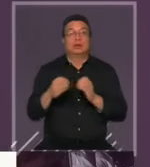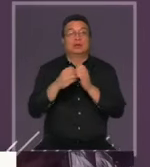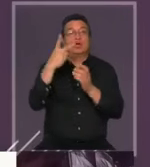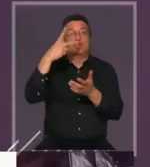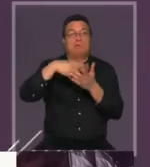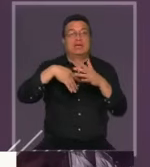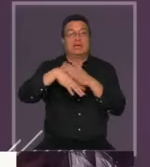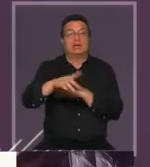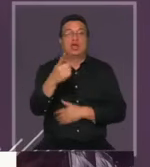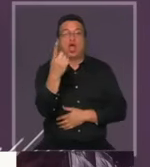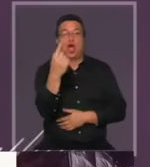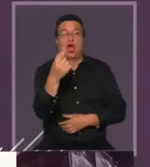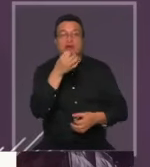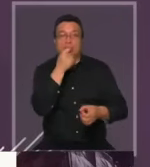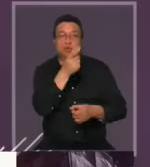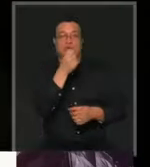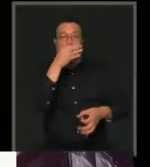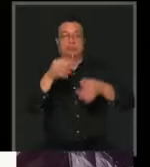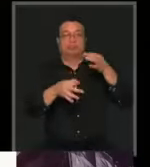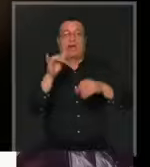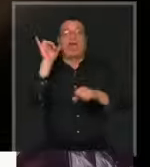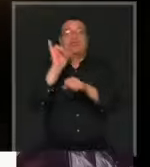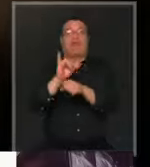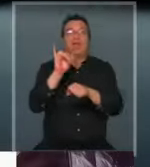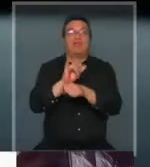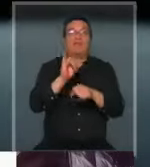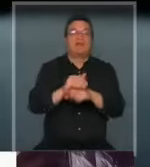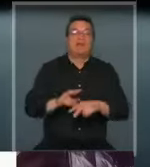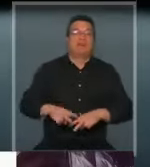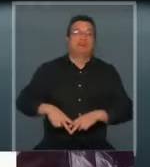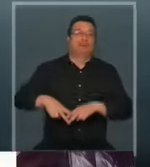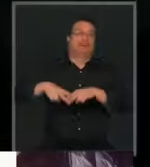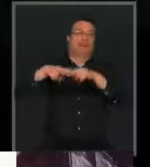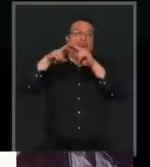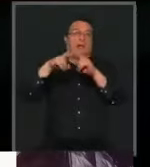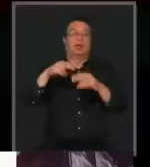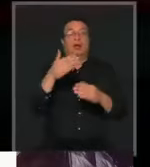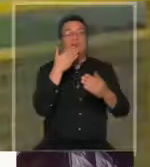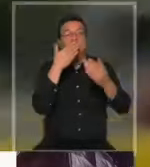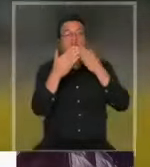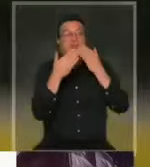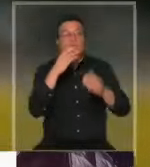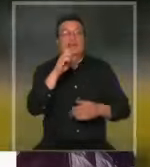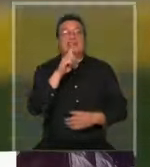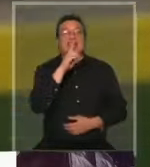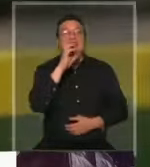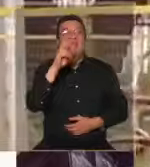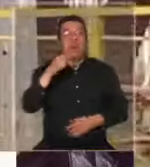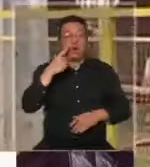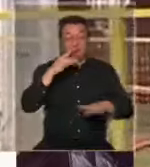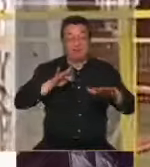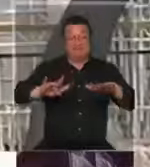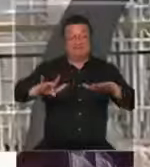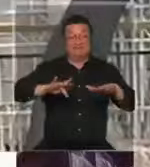11 causas judiciales por el delito de estafa. Fuimos a conversar con Esteban López, el DJ de 28